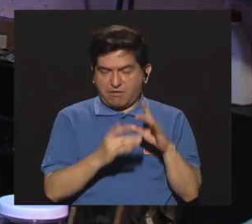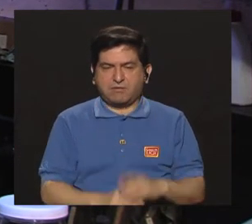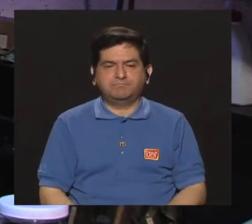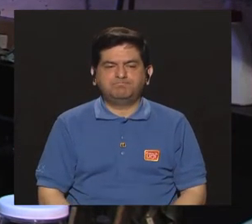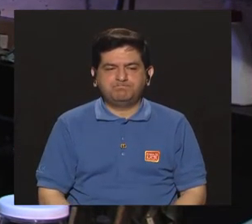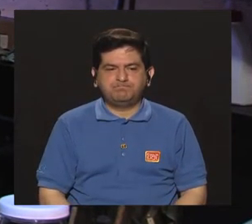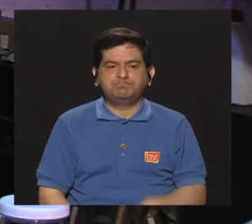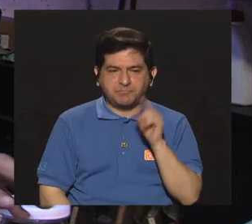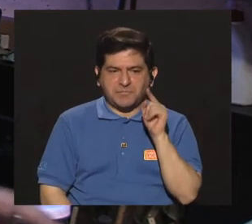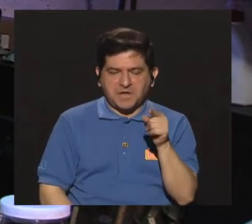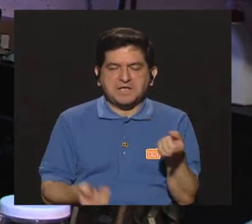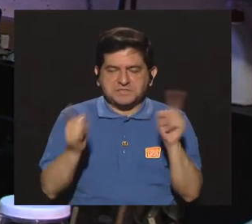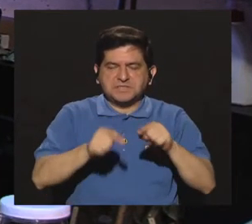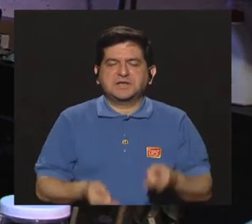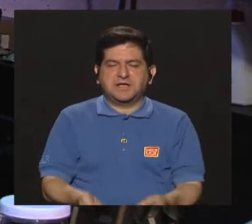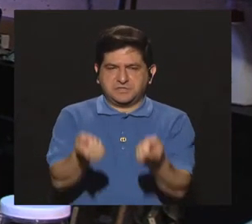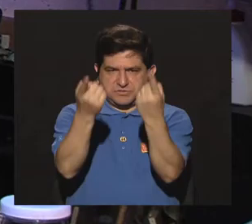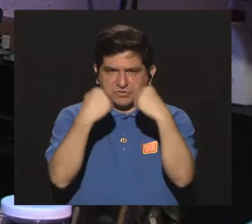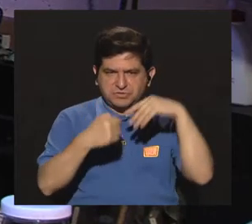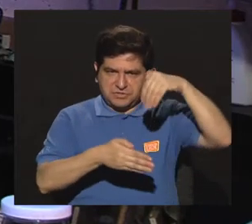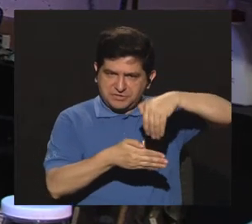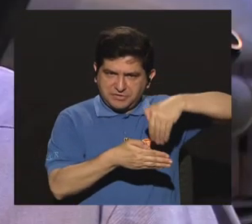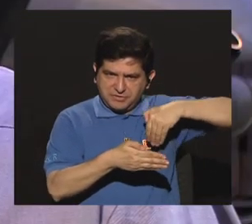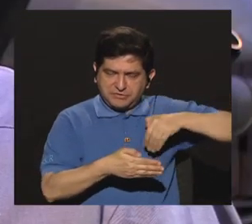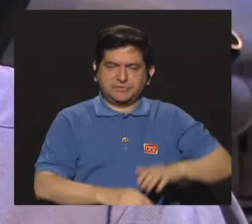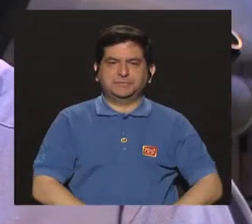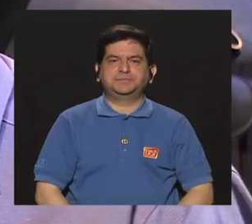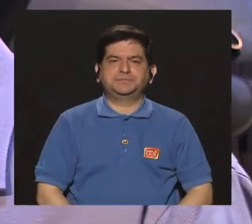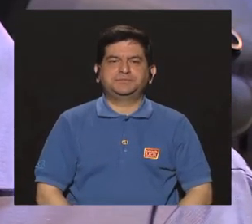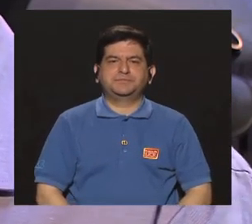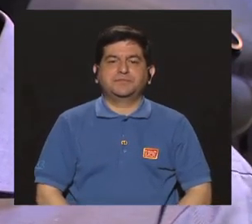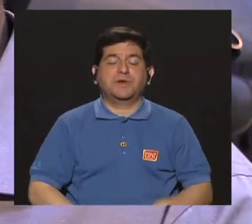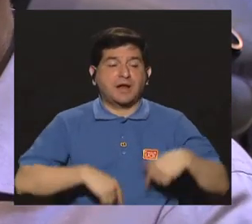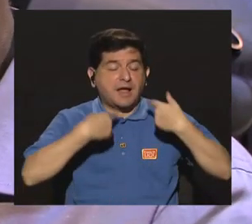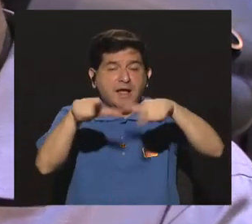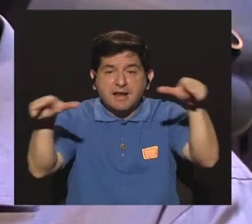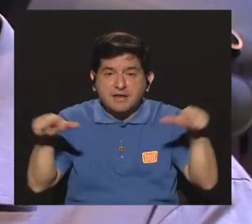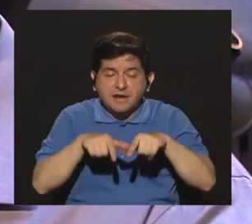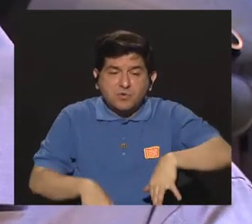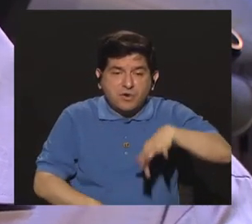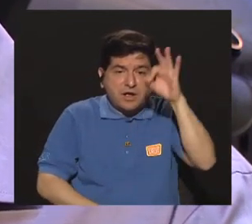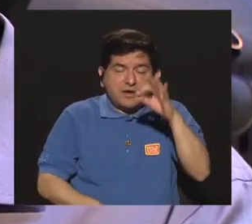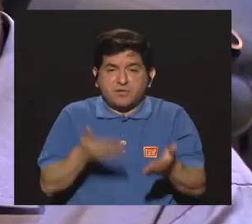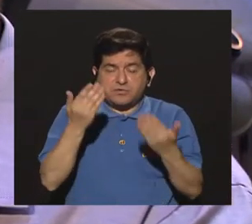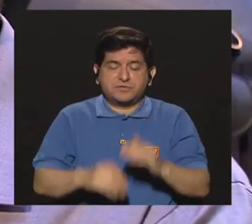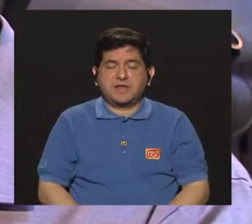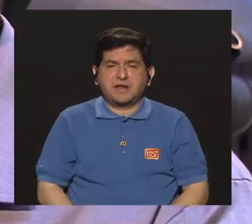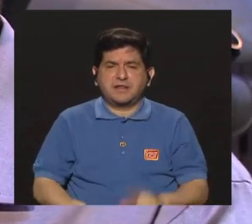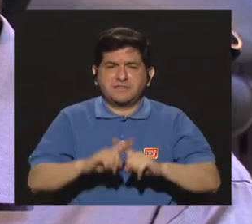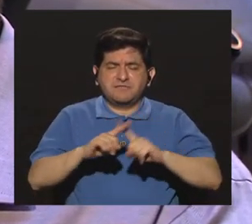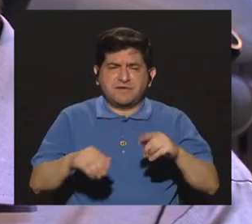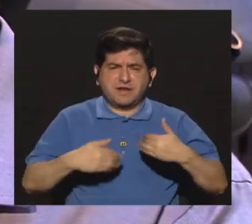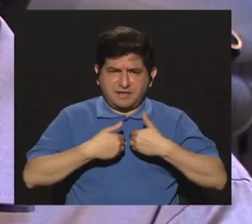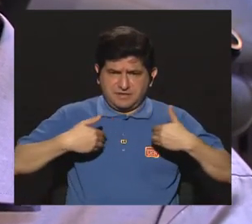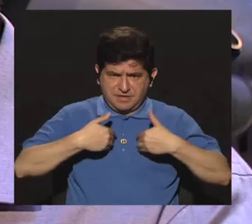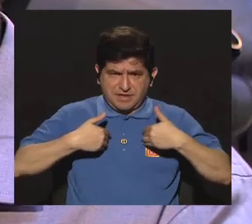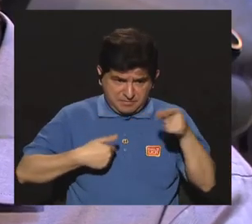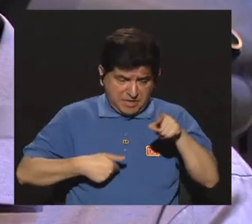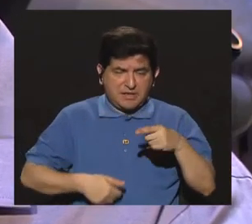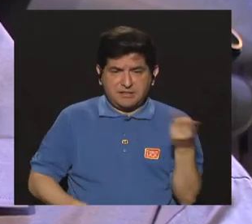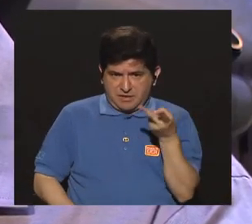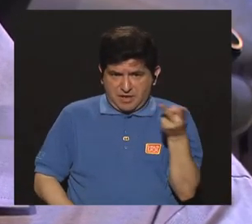entonces se introducen en la colcha estando en el campo ustedes se puede encontrar con algunos anfibios algunos reptiles y puede